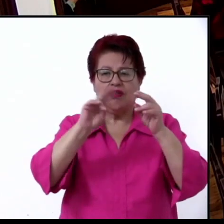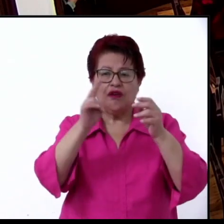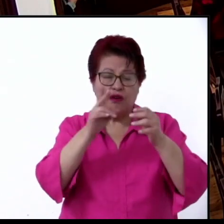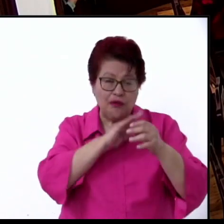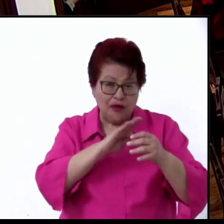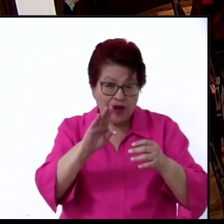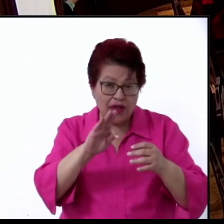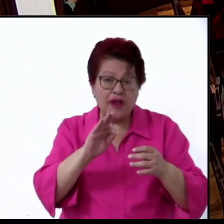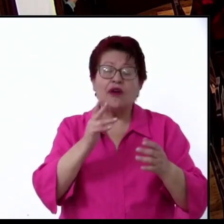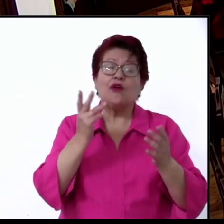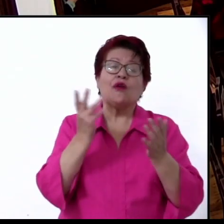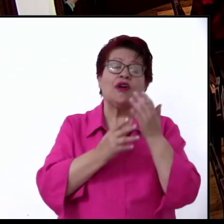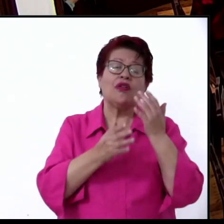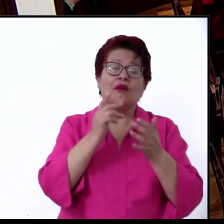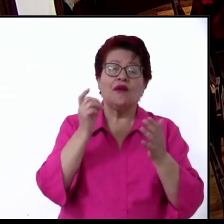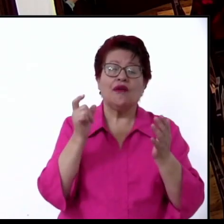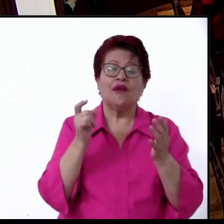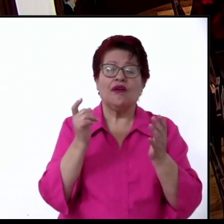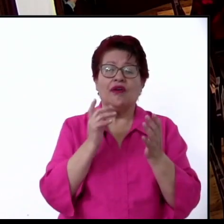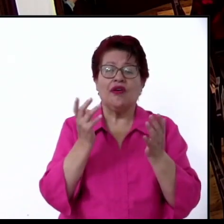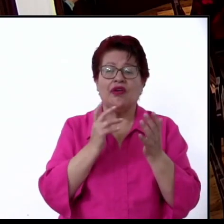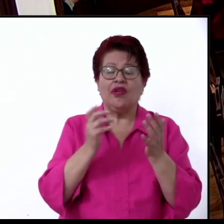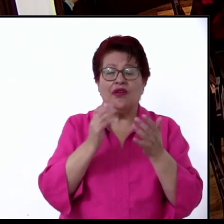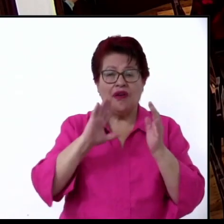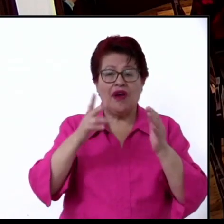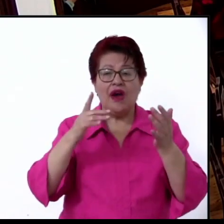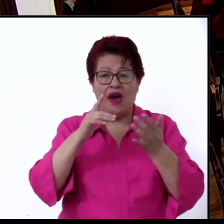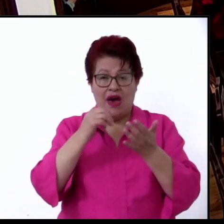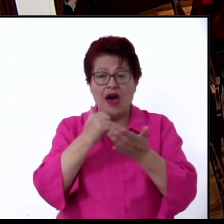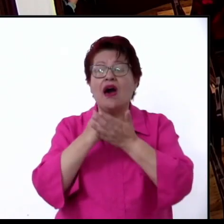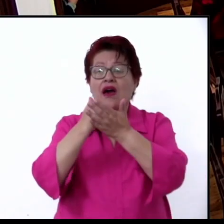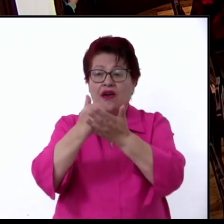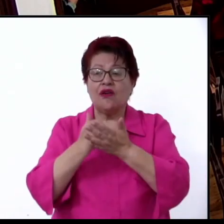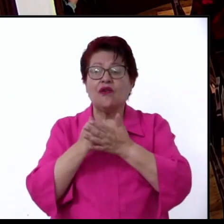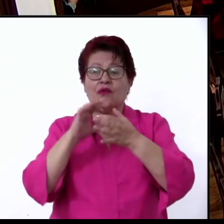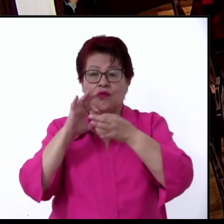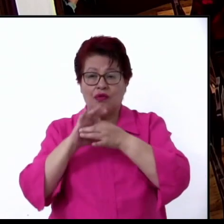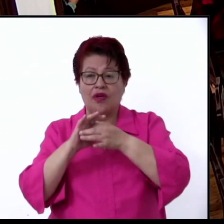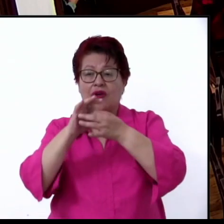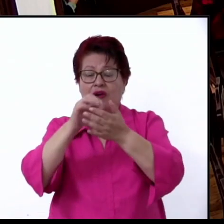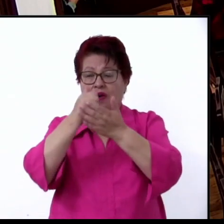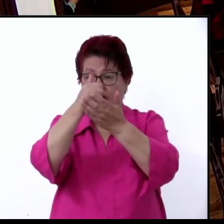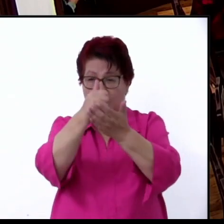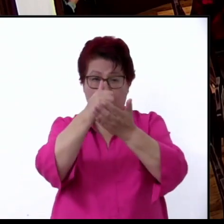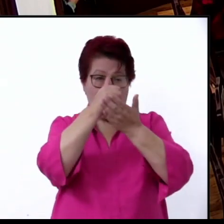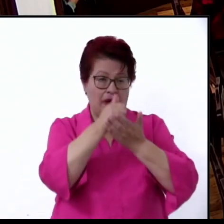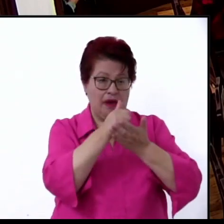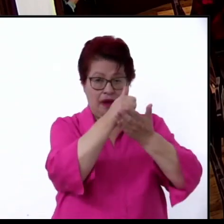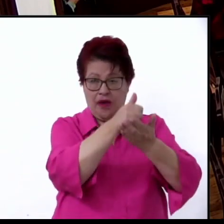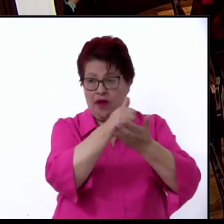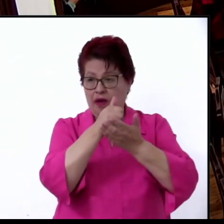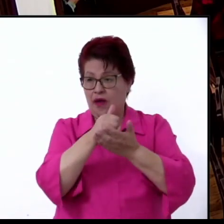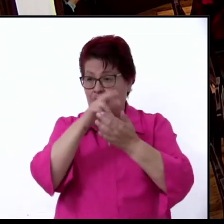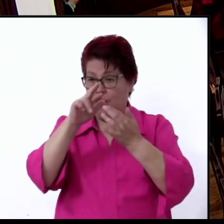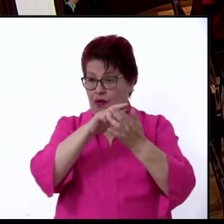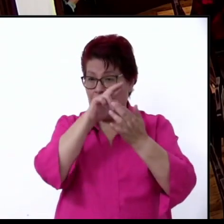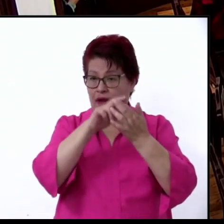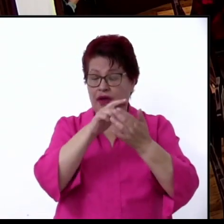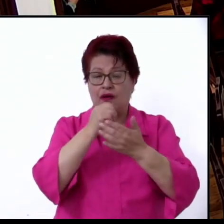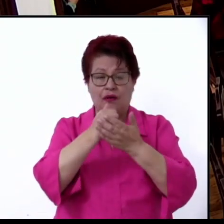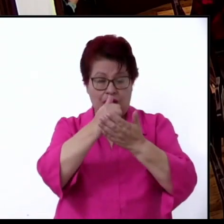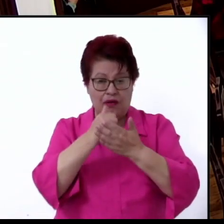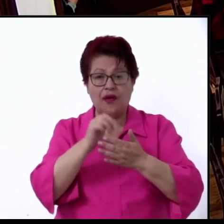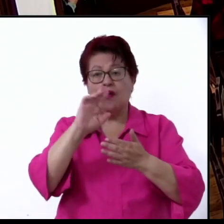posible cuando se genera un trabajo colaborativo, es posible cuando se generan acciones de carácter plural, cuando